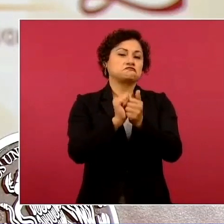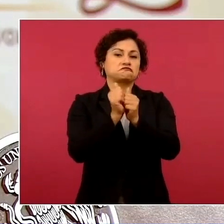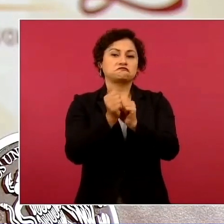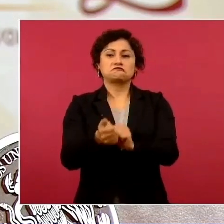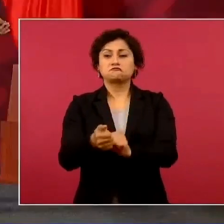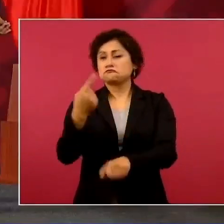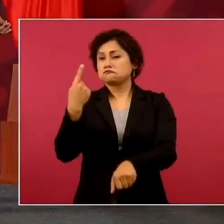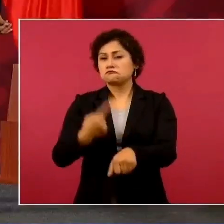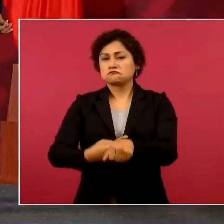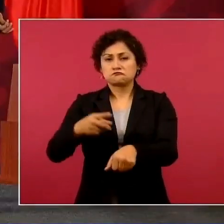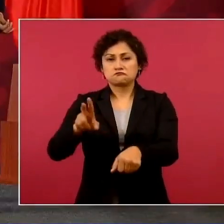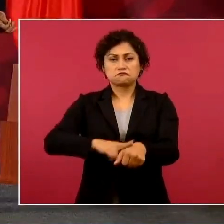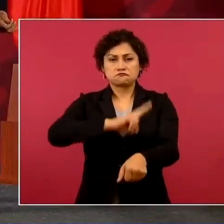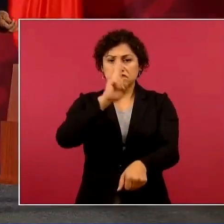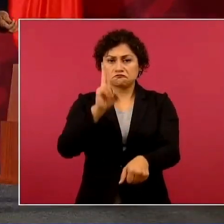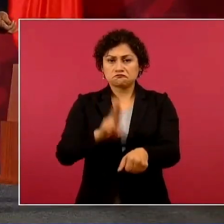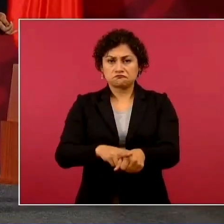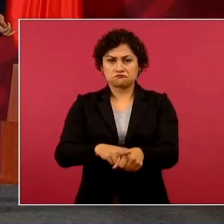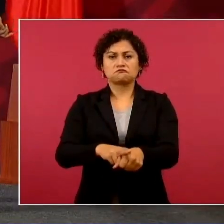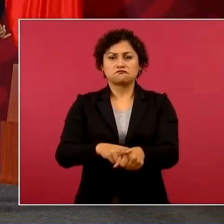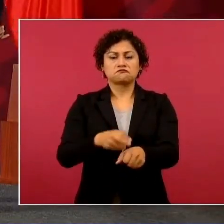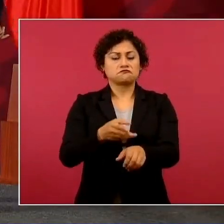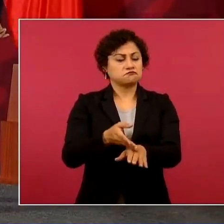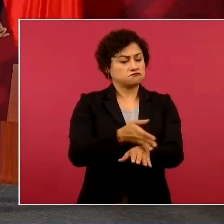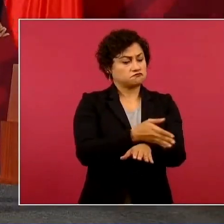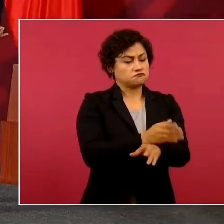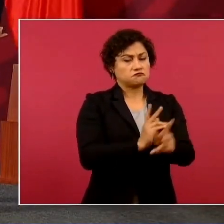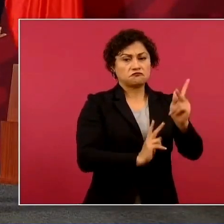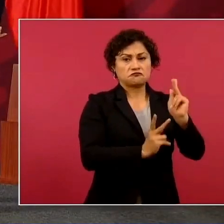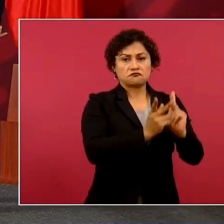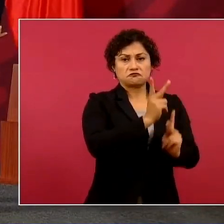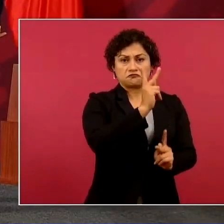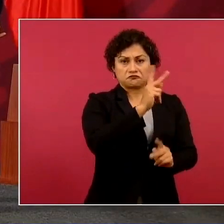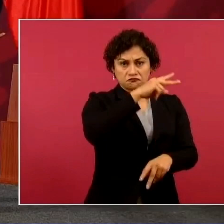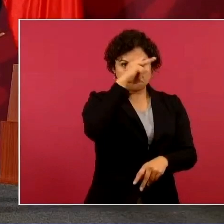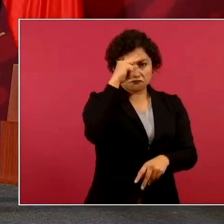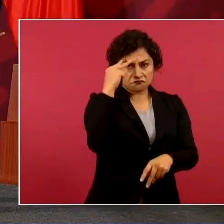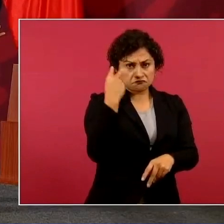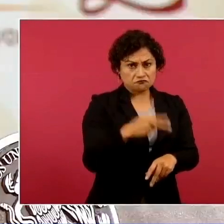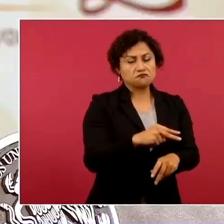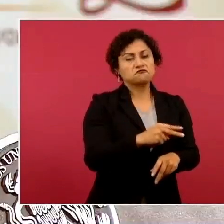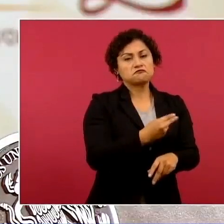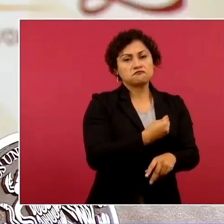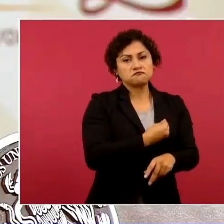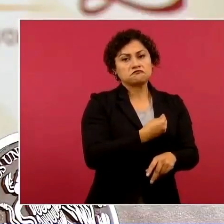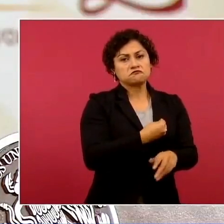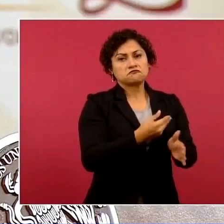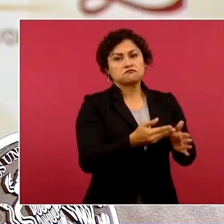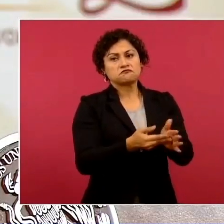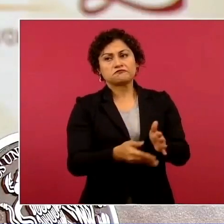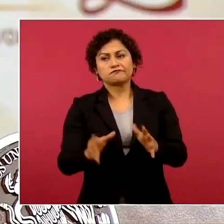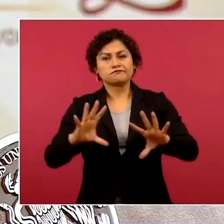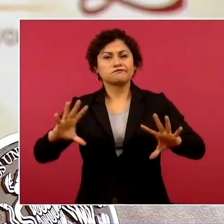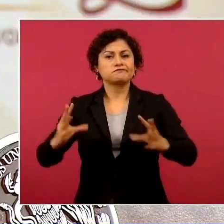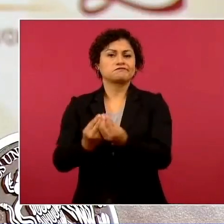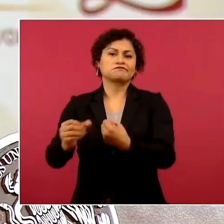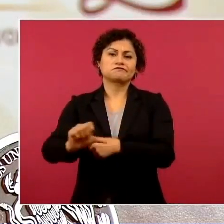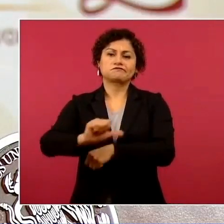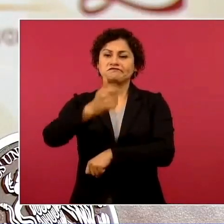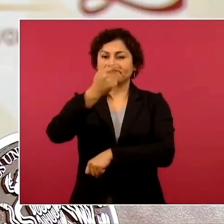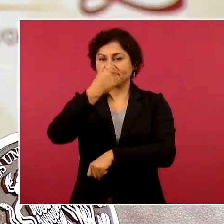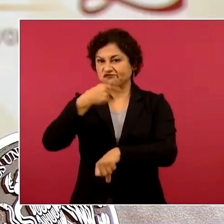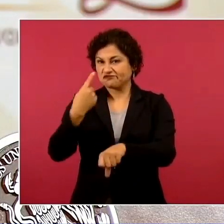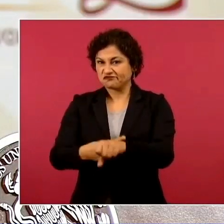la primavera y el verano y empezará a sincronizarse con el resto de los más de 360 virus respiratorios que